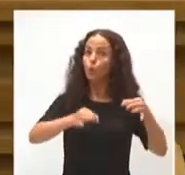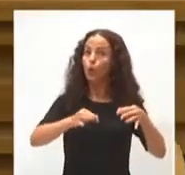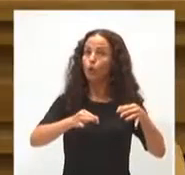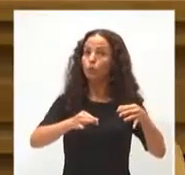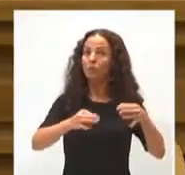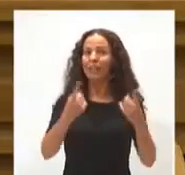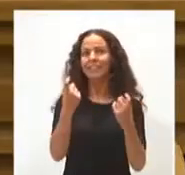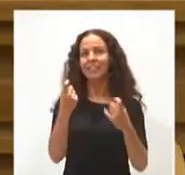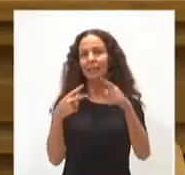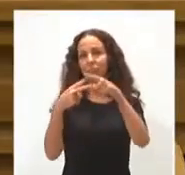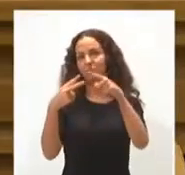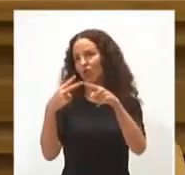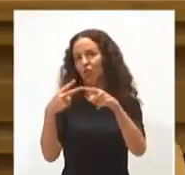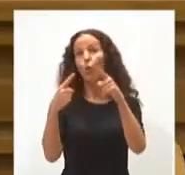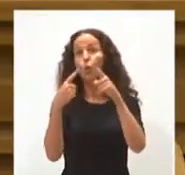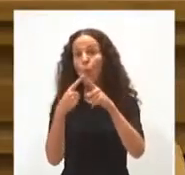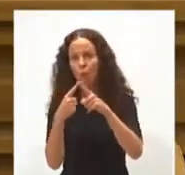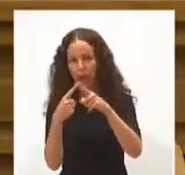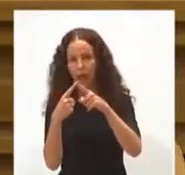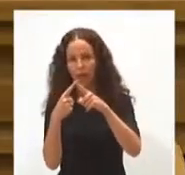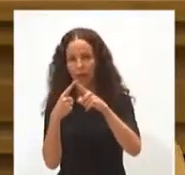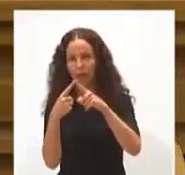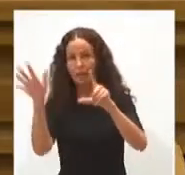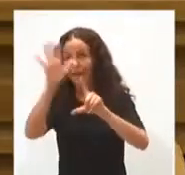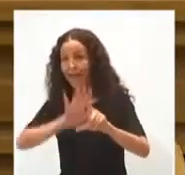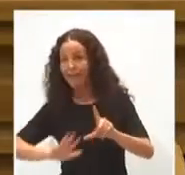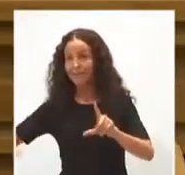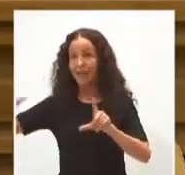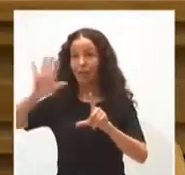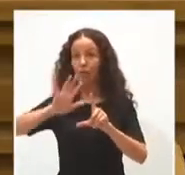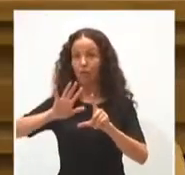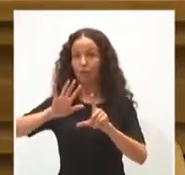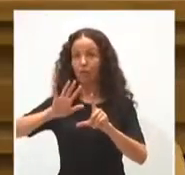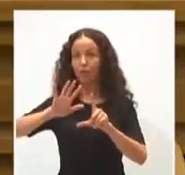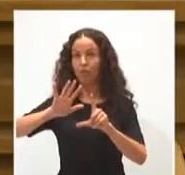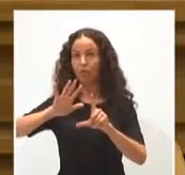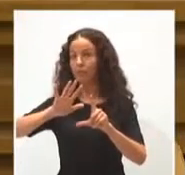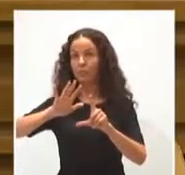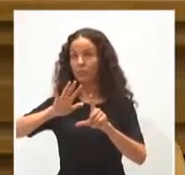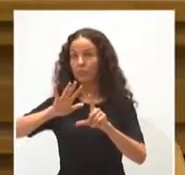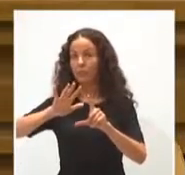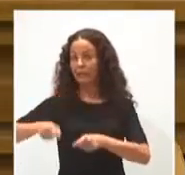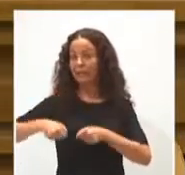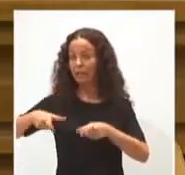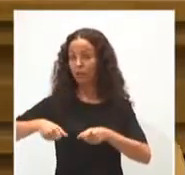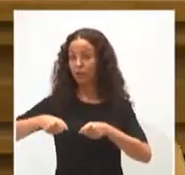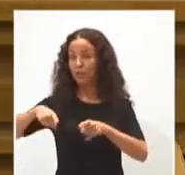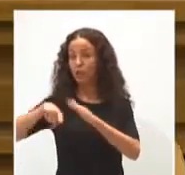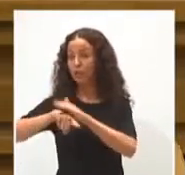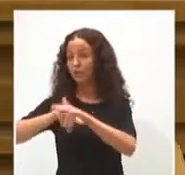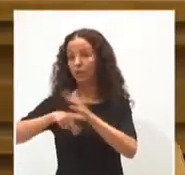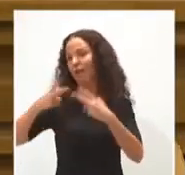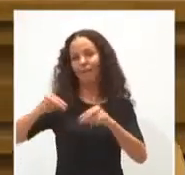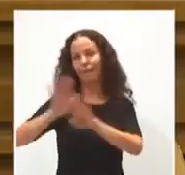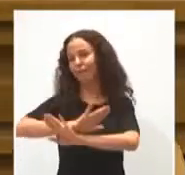circunstancias una que el estado deje de gestionar x gastos porque tienen que distribuirse en las